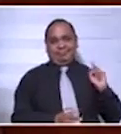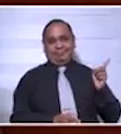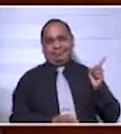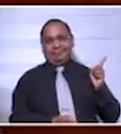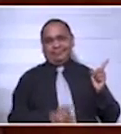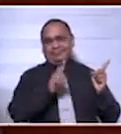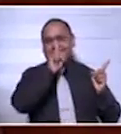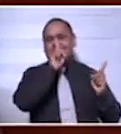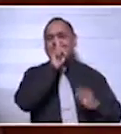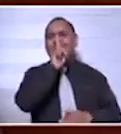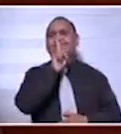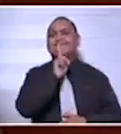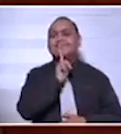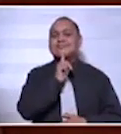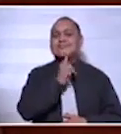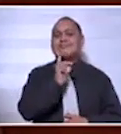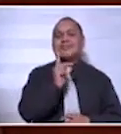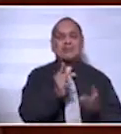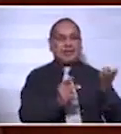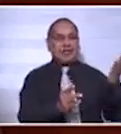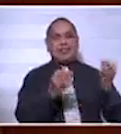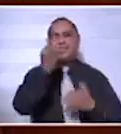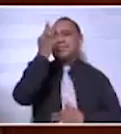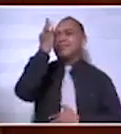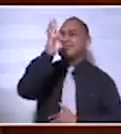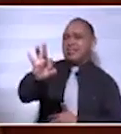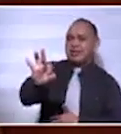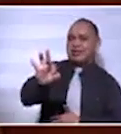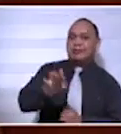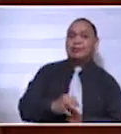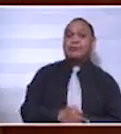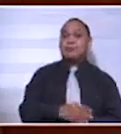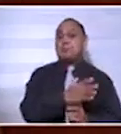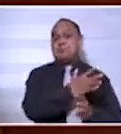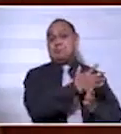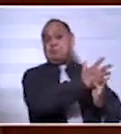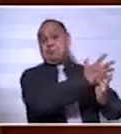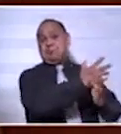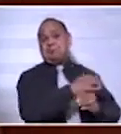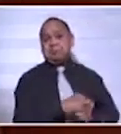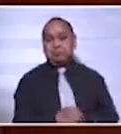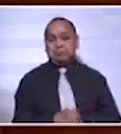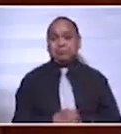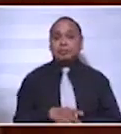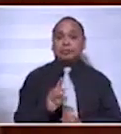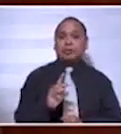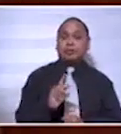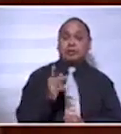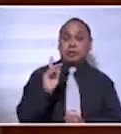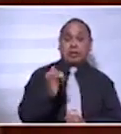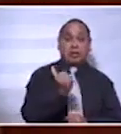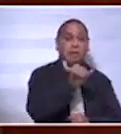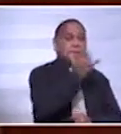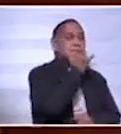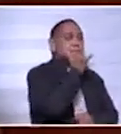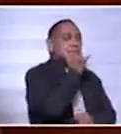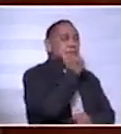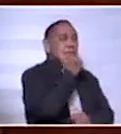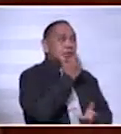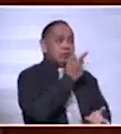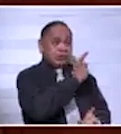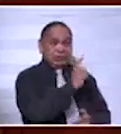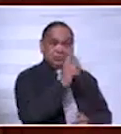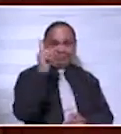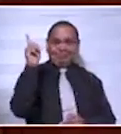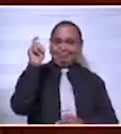además una gente que traiciona, dice uno, bueno, ¿habrá manera de perdonarlo, de disculparlo? Muy difícil,